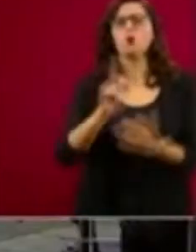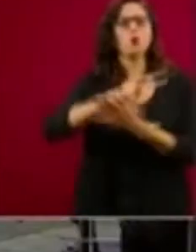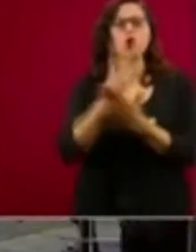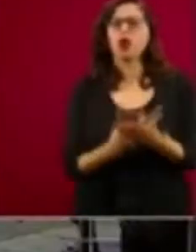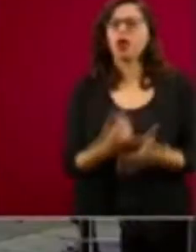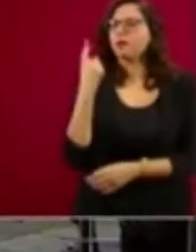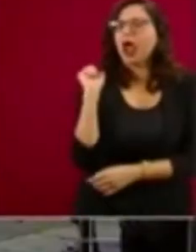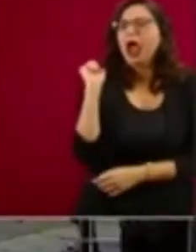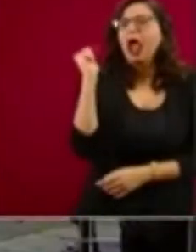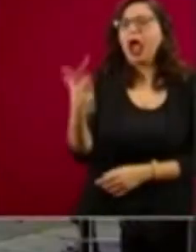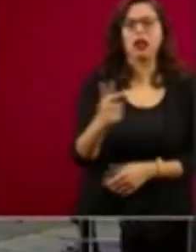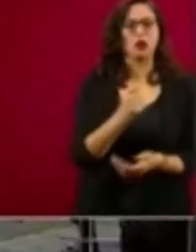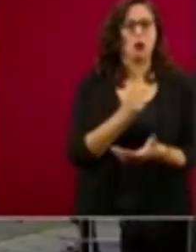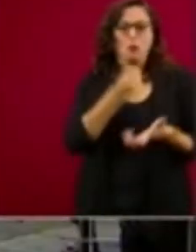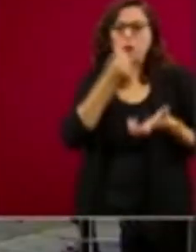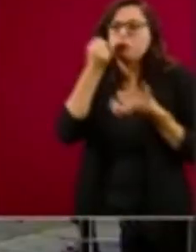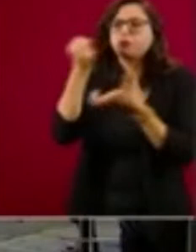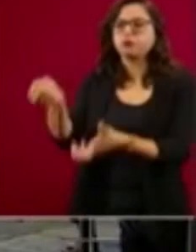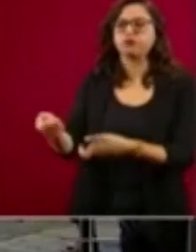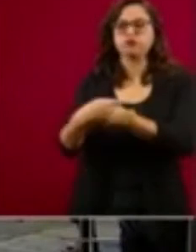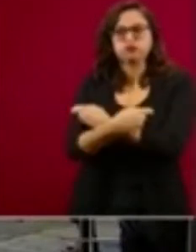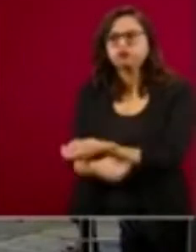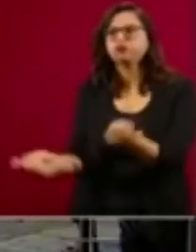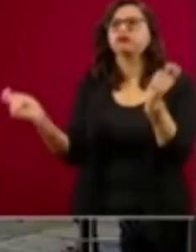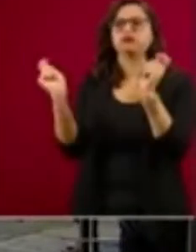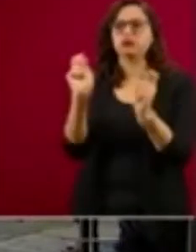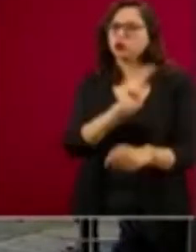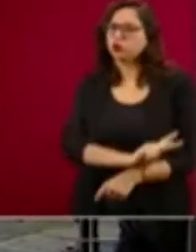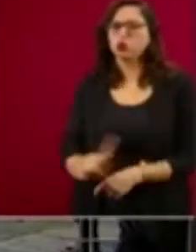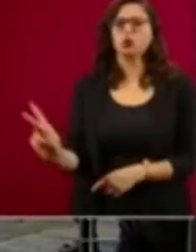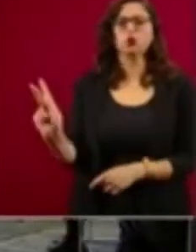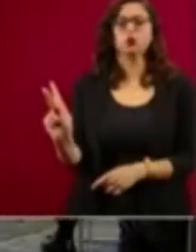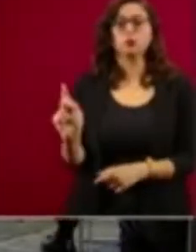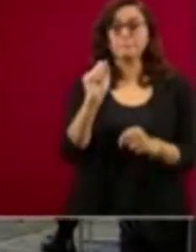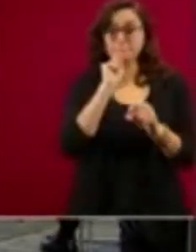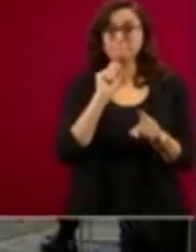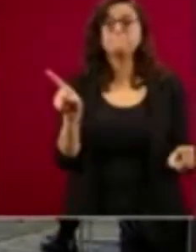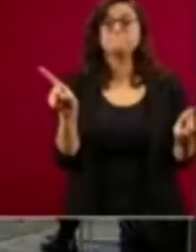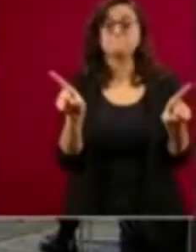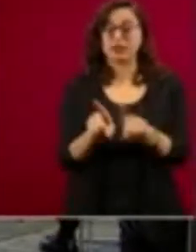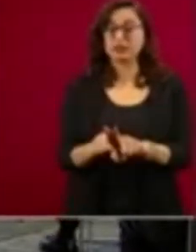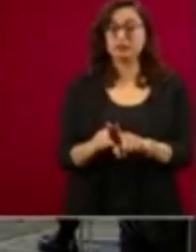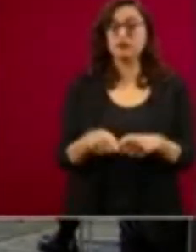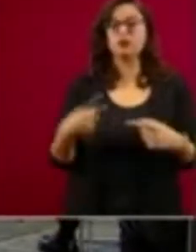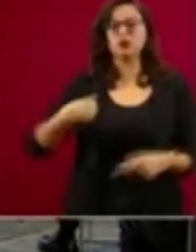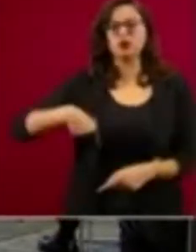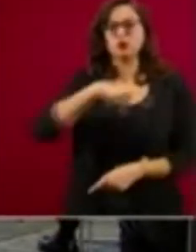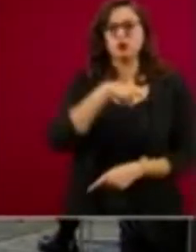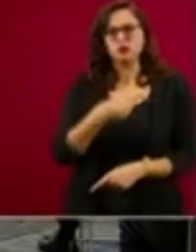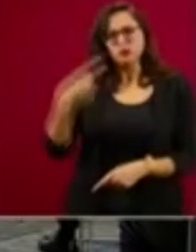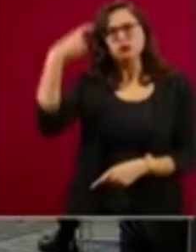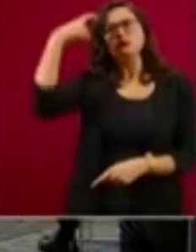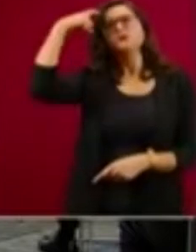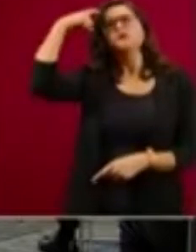tomen decisiones. Entonces, ¿cómo valoramos logros, José Ángel, si no tenemos un proyecto y